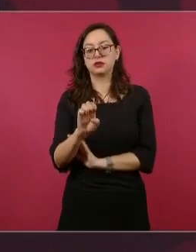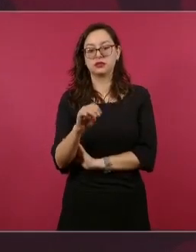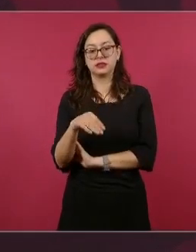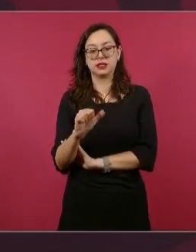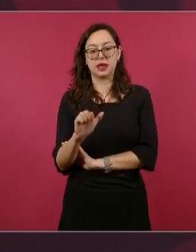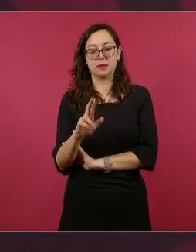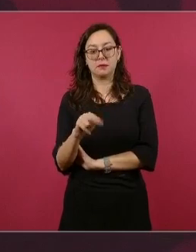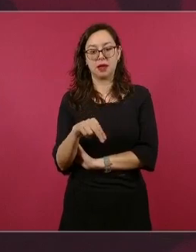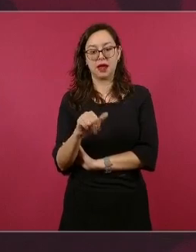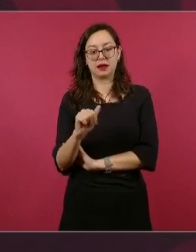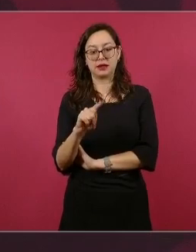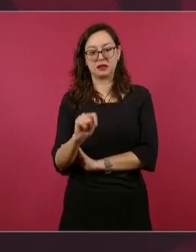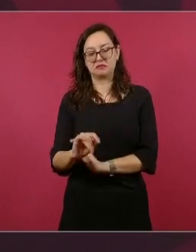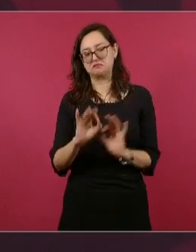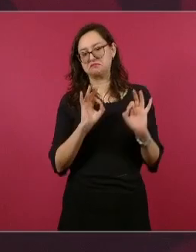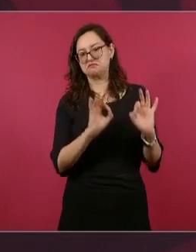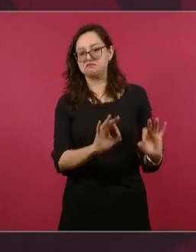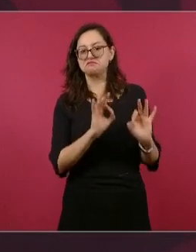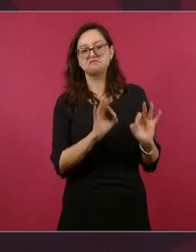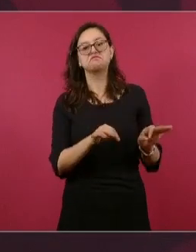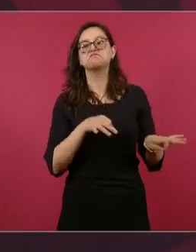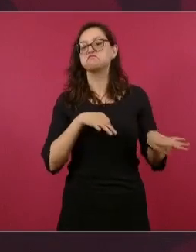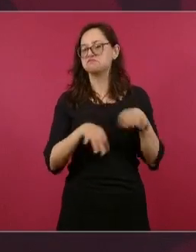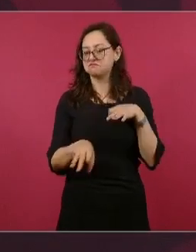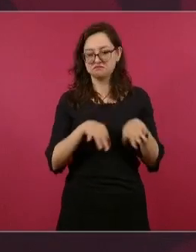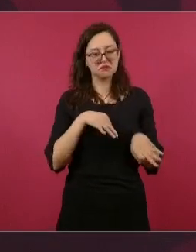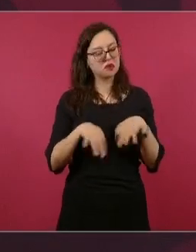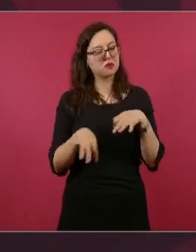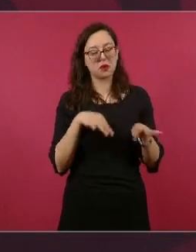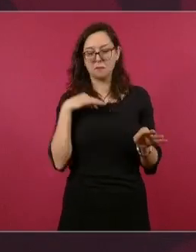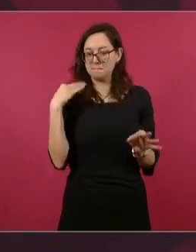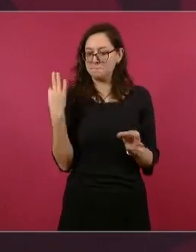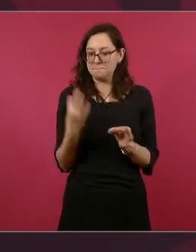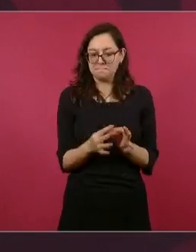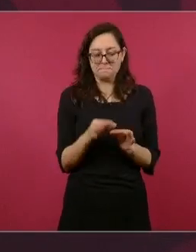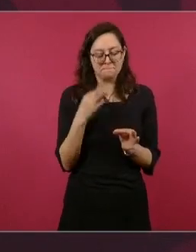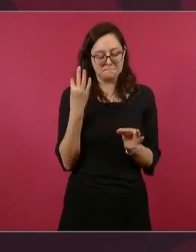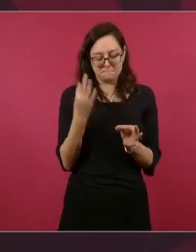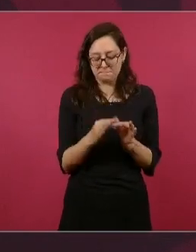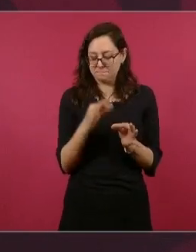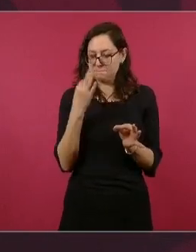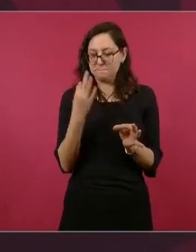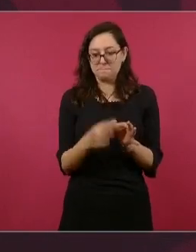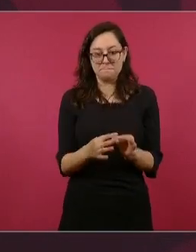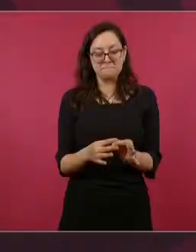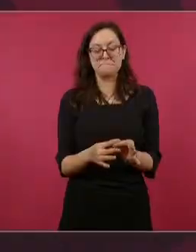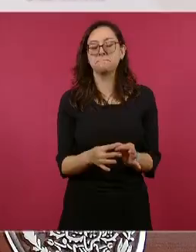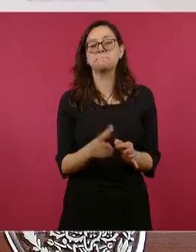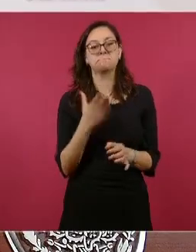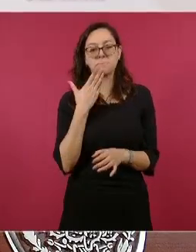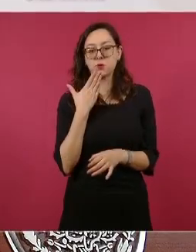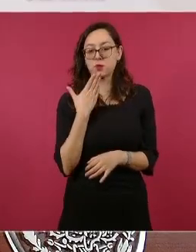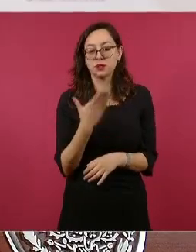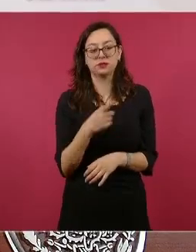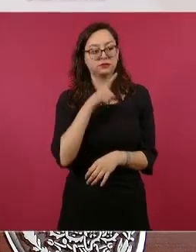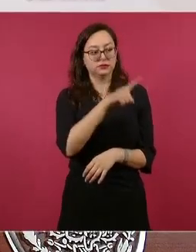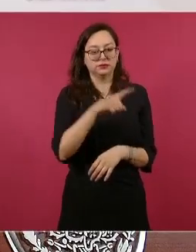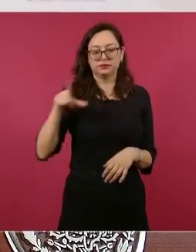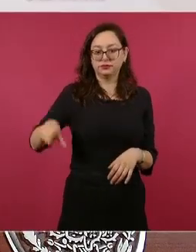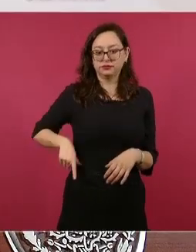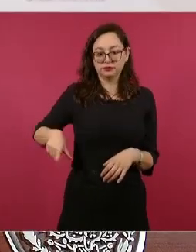Medio Ambiente es una servidora pública de primera, yo he tenido